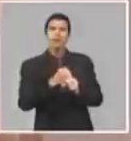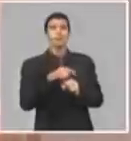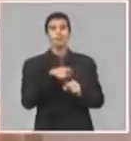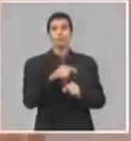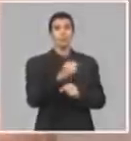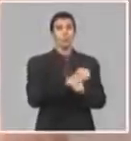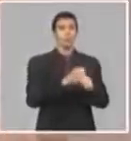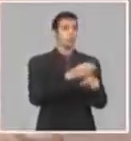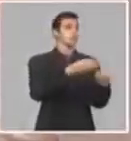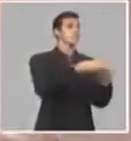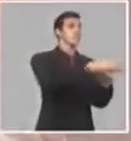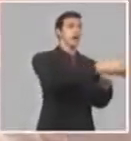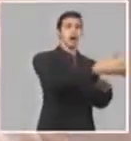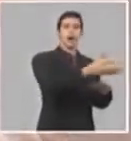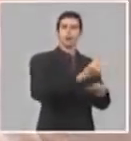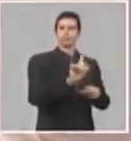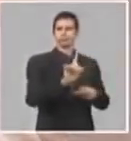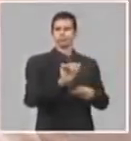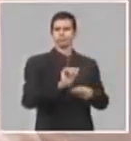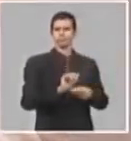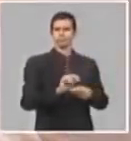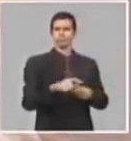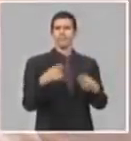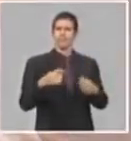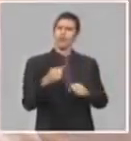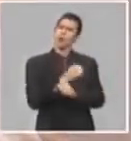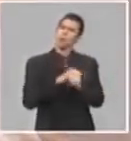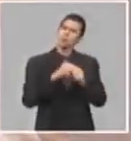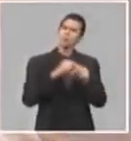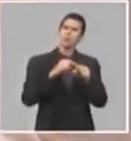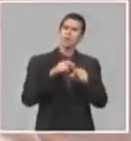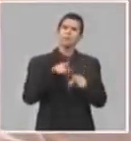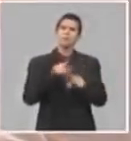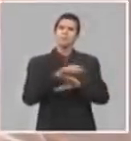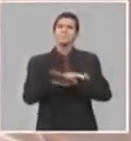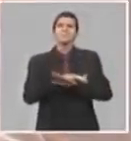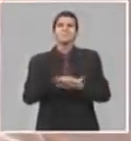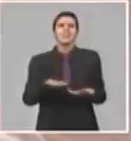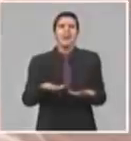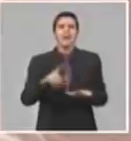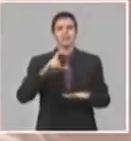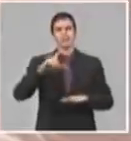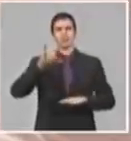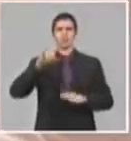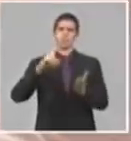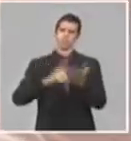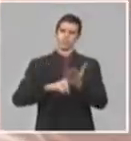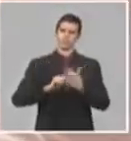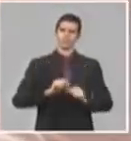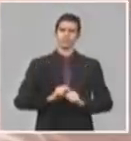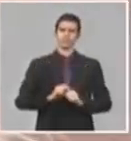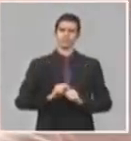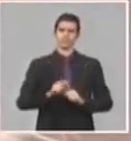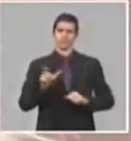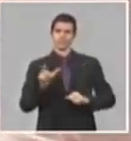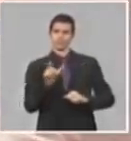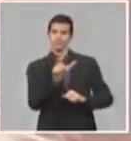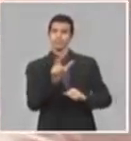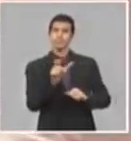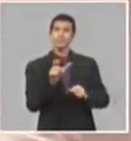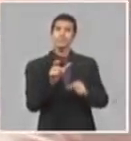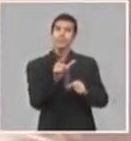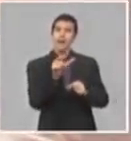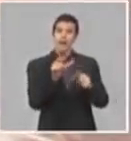circule la divisa desde el punto de vista en efectivo. Nosotros ya seleccionamos 37